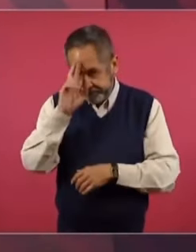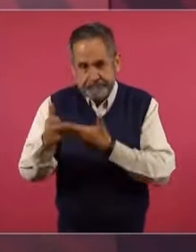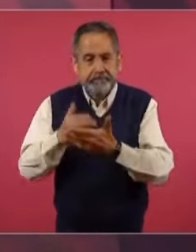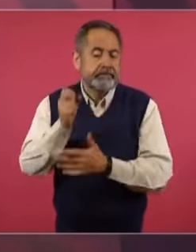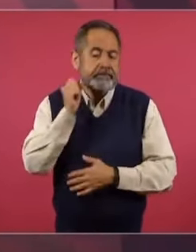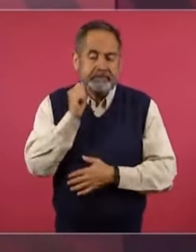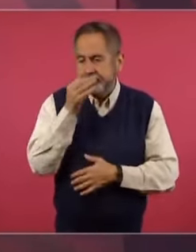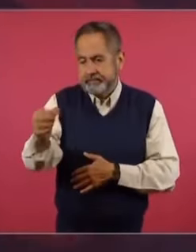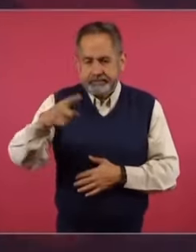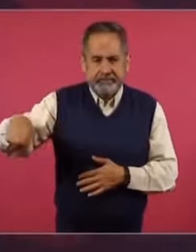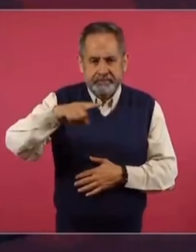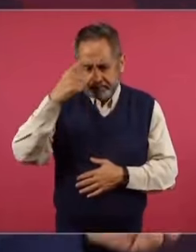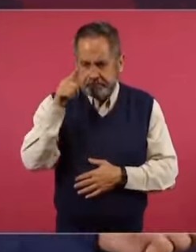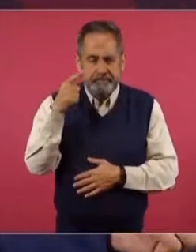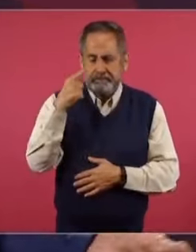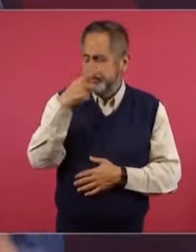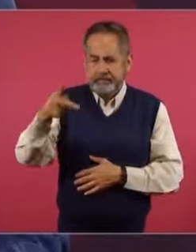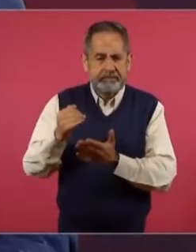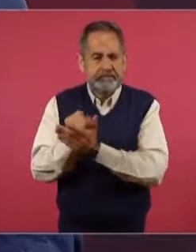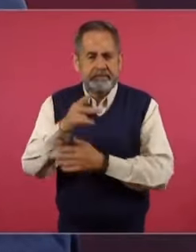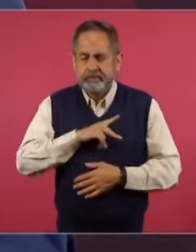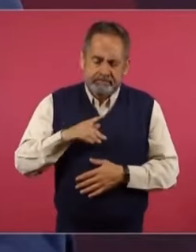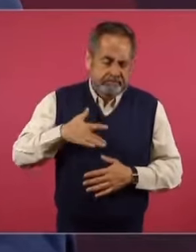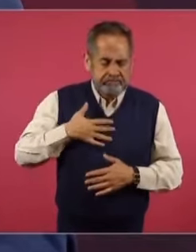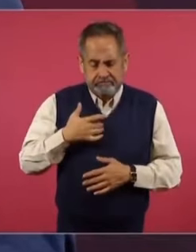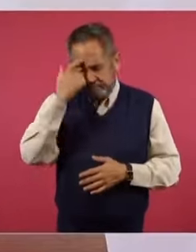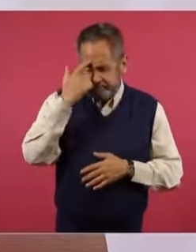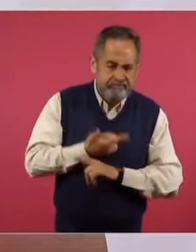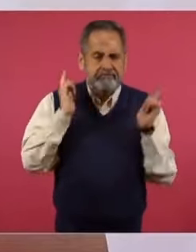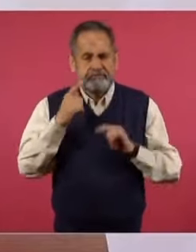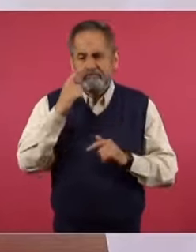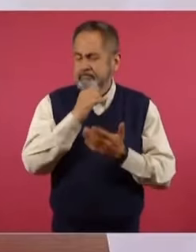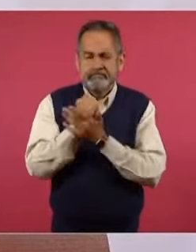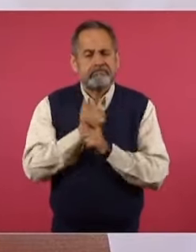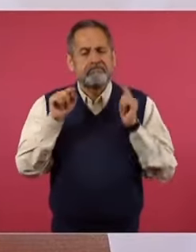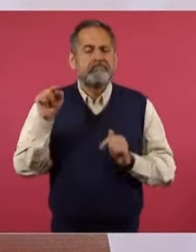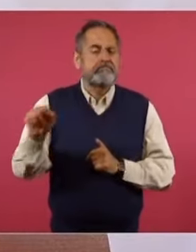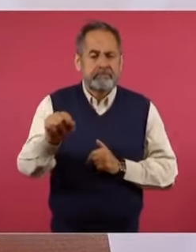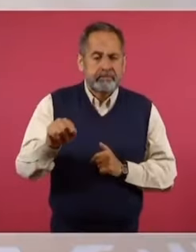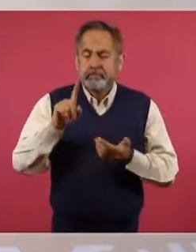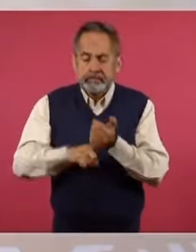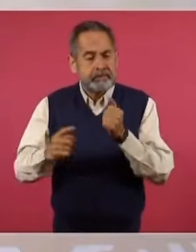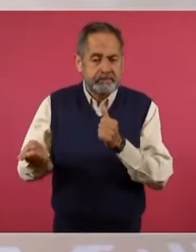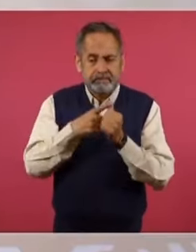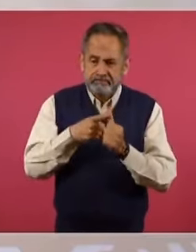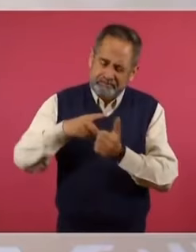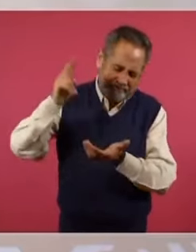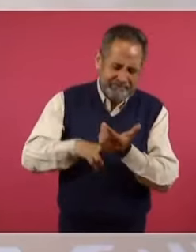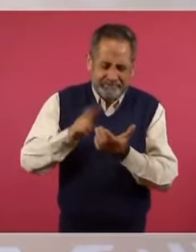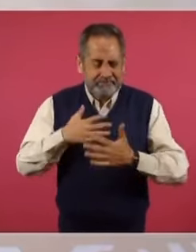respeto, para que actúen con independencia, con libertad, y que pongan por delante del